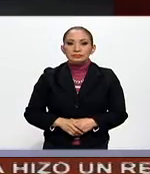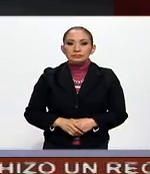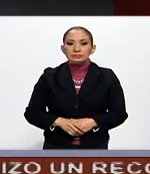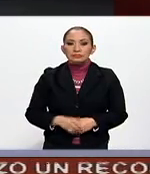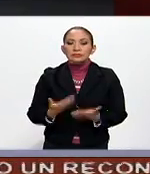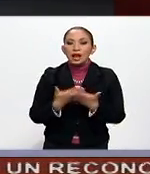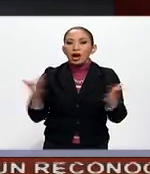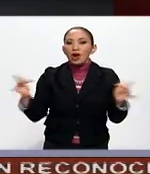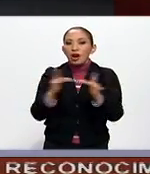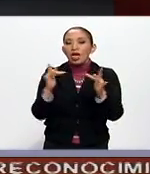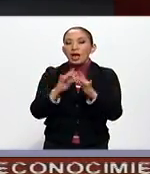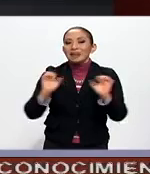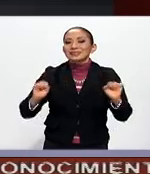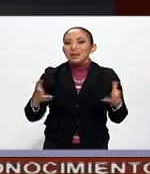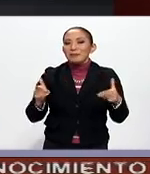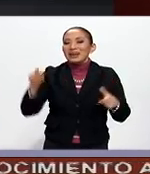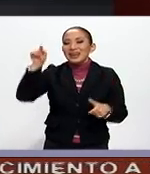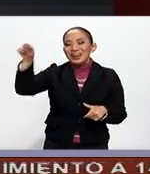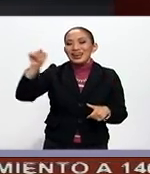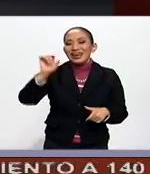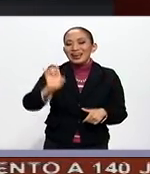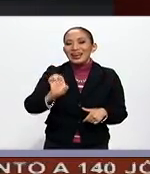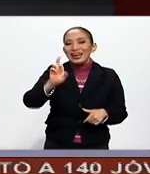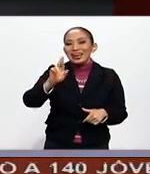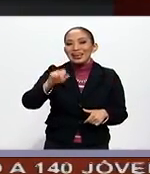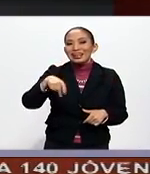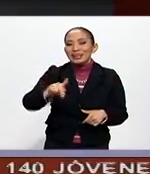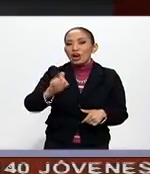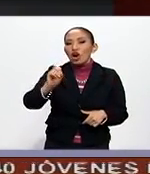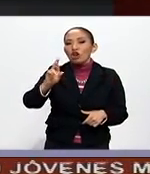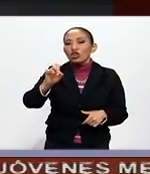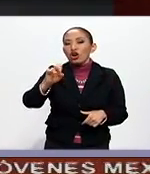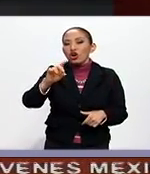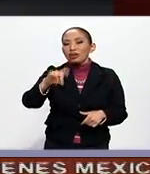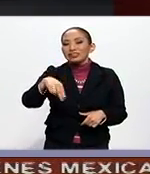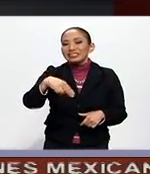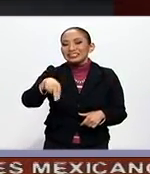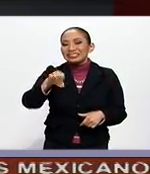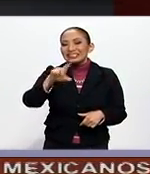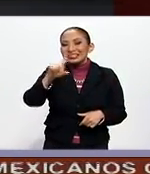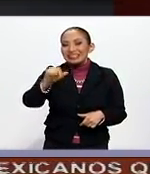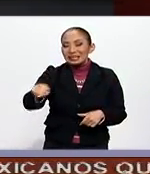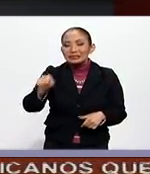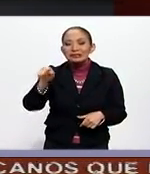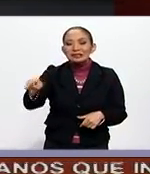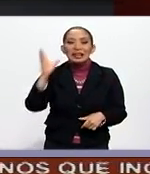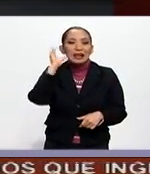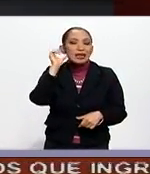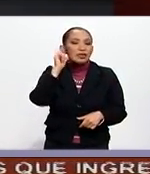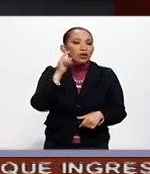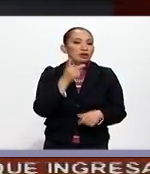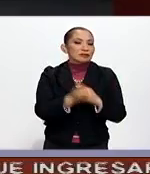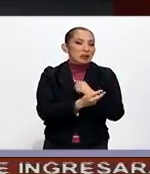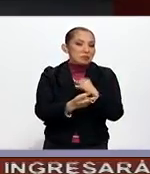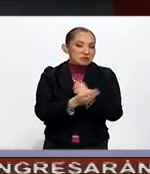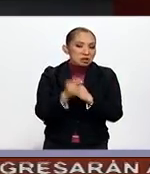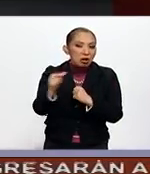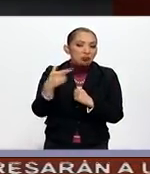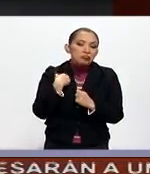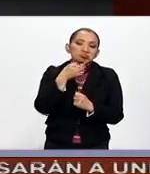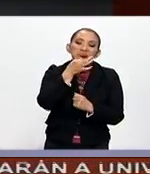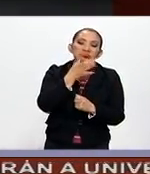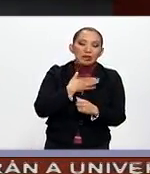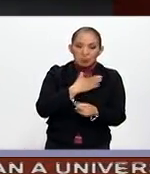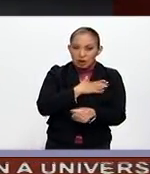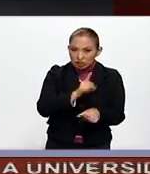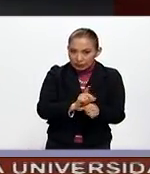Nos enlazamos hasta Chiapas, allá está Eric Ordóñez del Sistema Chiapaneco de Radio y Televisión. También, Eric, para que nos digas, bueno,